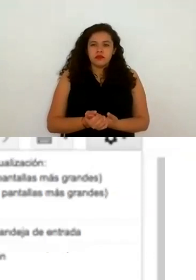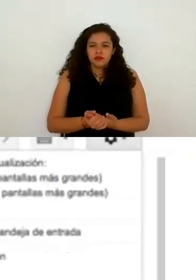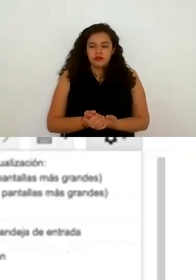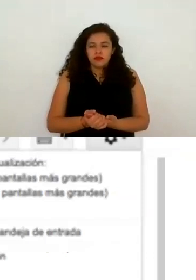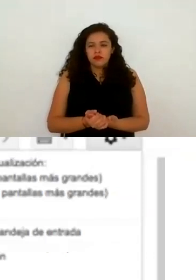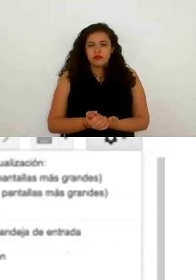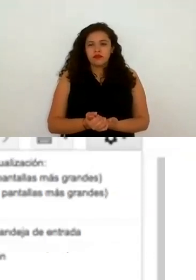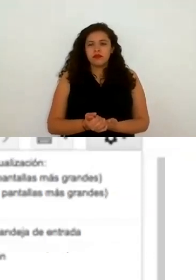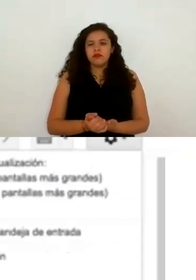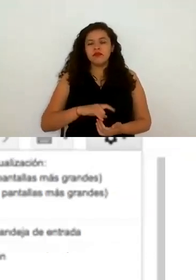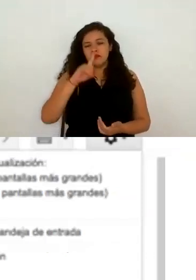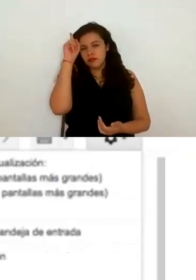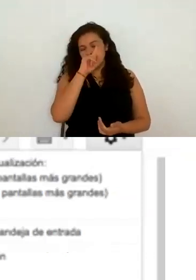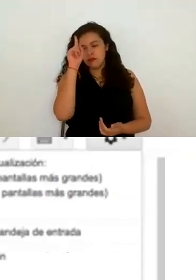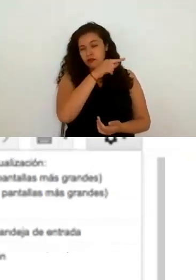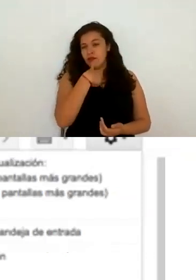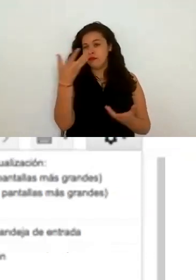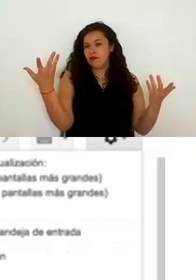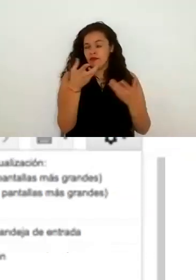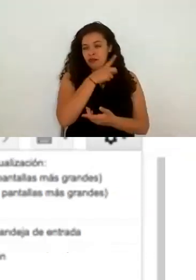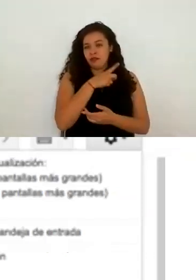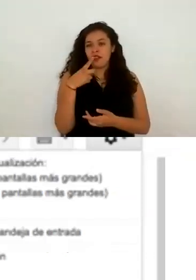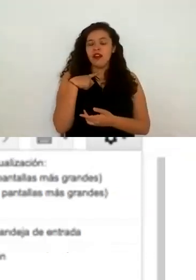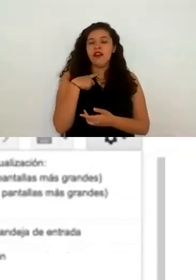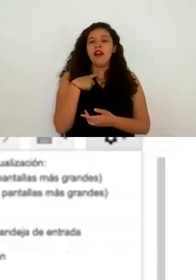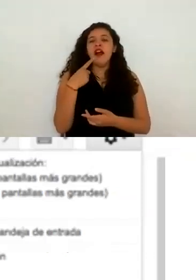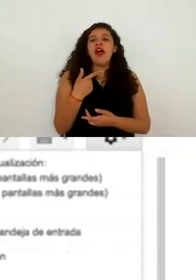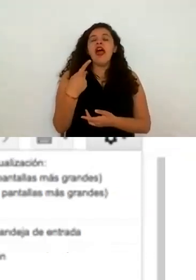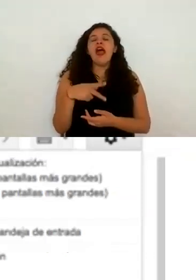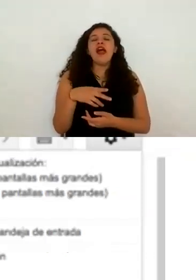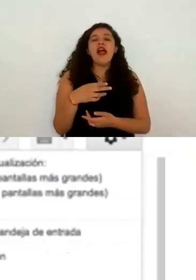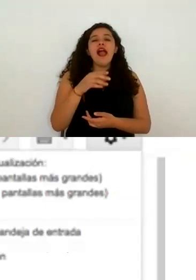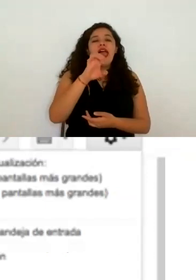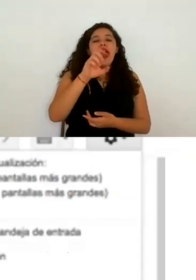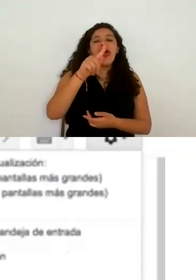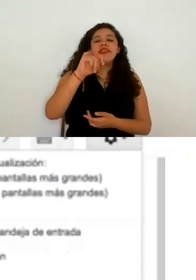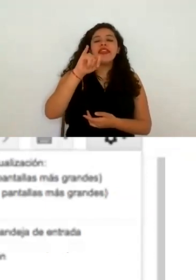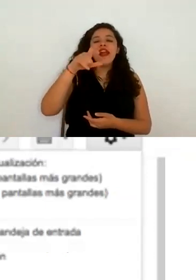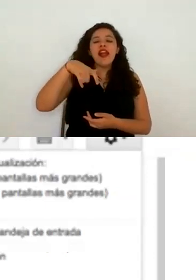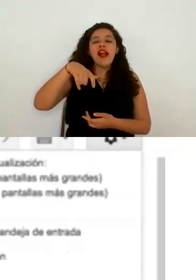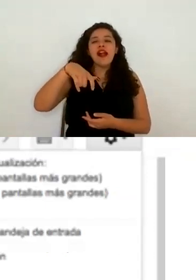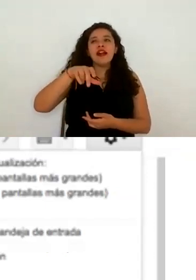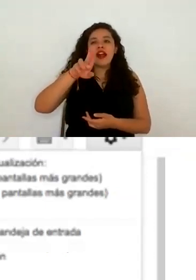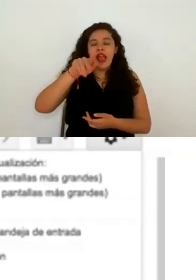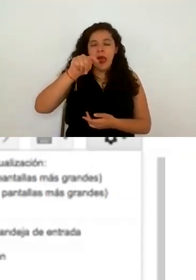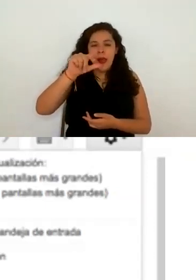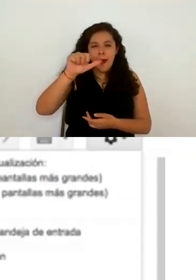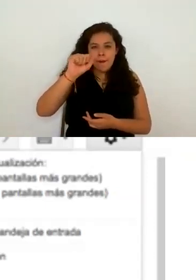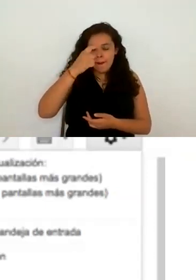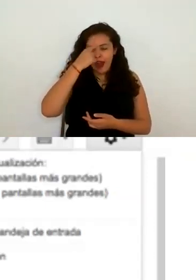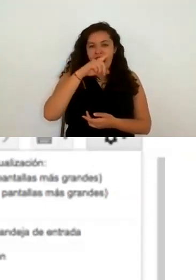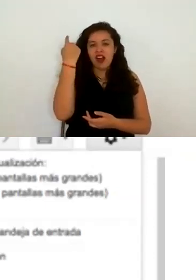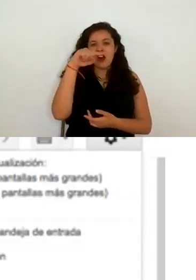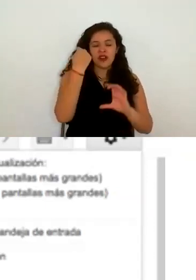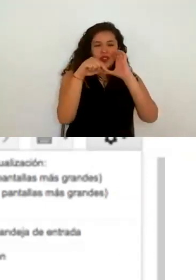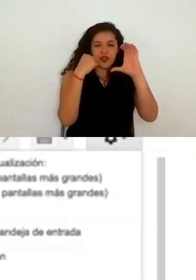La recomendación que les puedo hacer es que hagan el uso de etiquetas en los correos. Vienen,